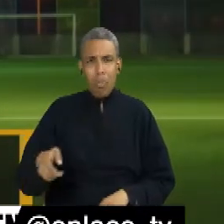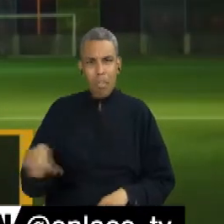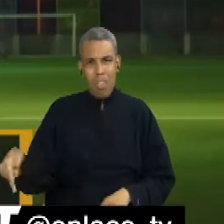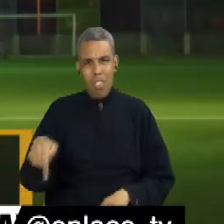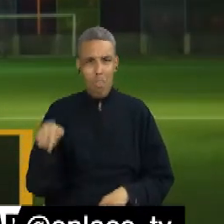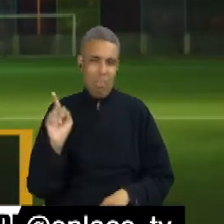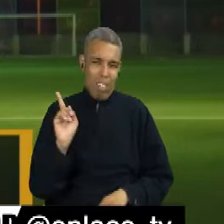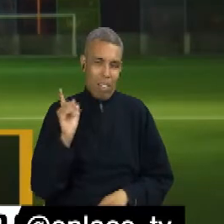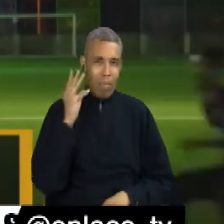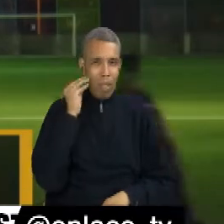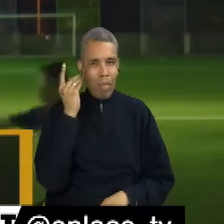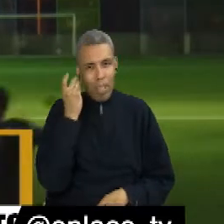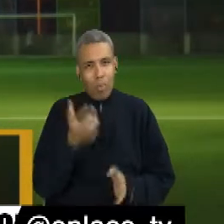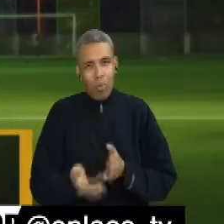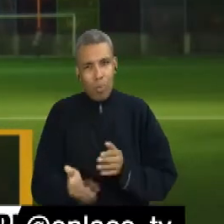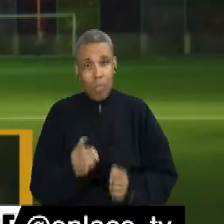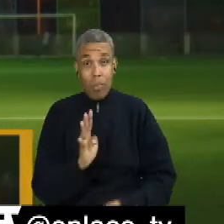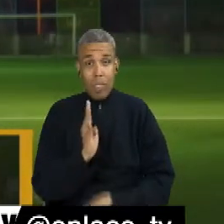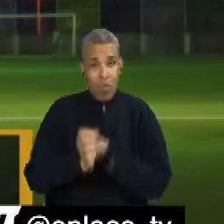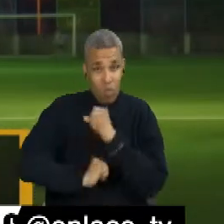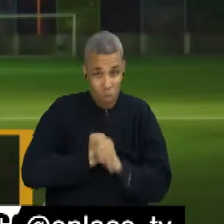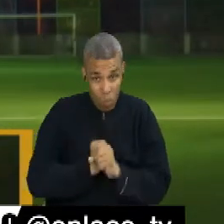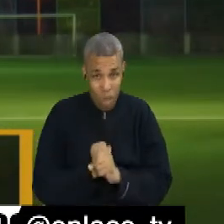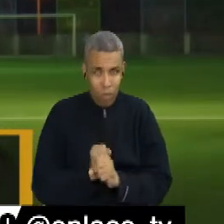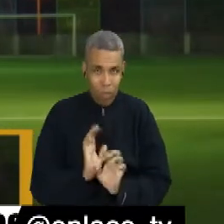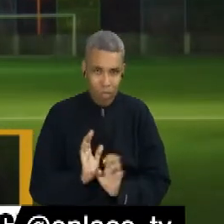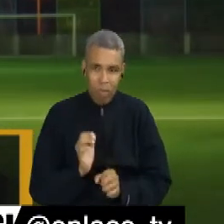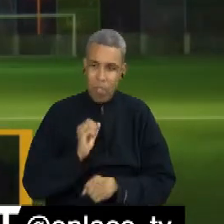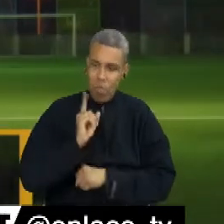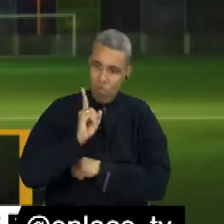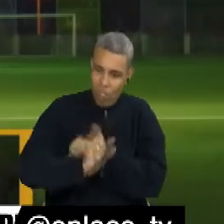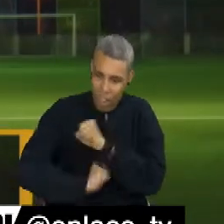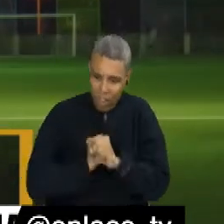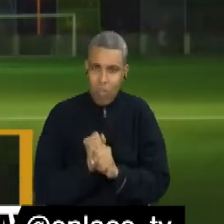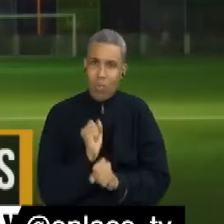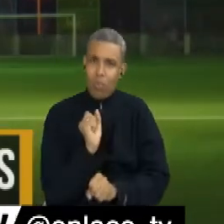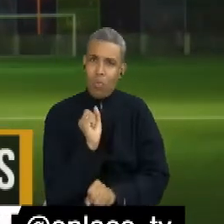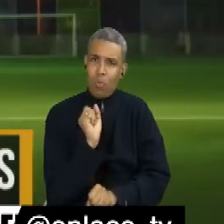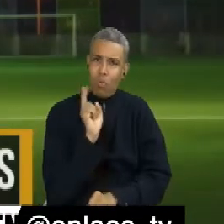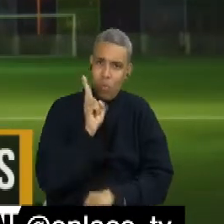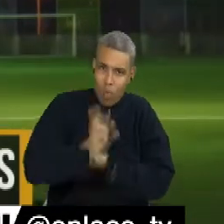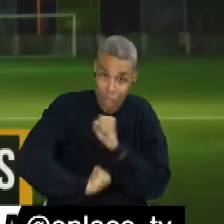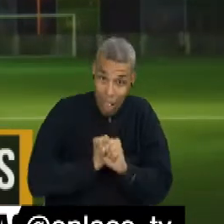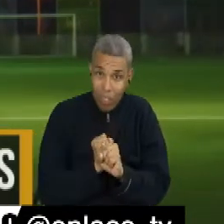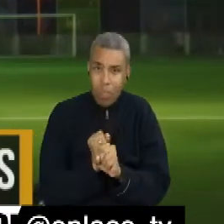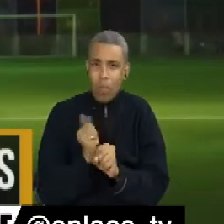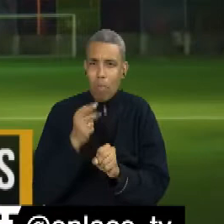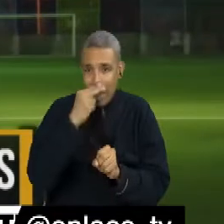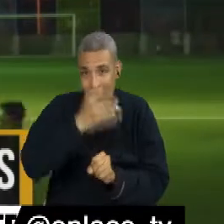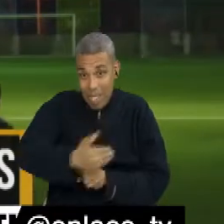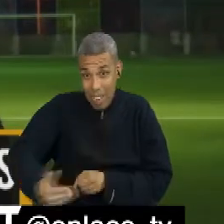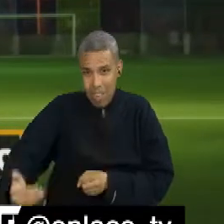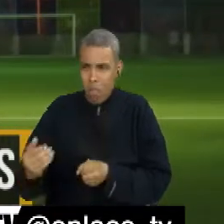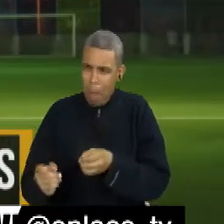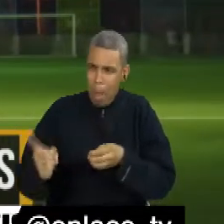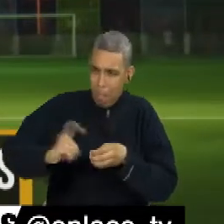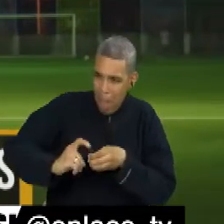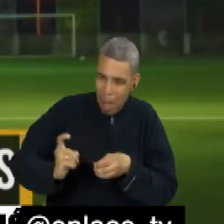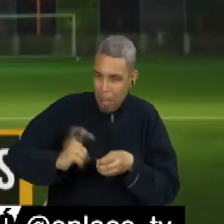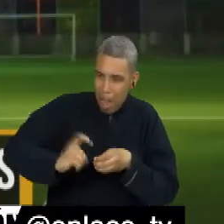club. A medida de cada año van ingresando nuevos arqueros, nuevos niños, entonces se inicia un proceso